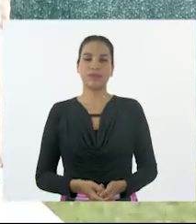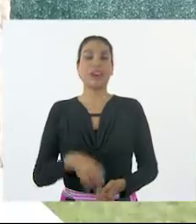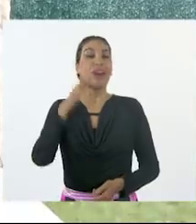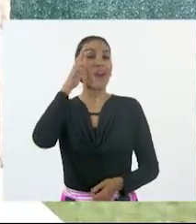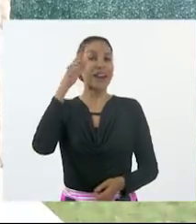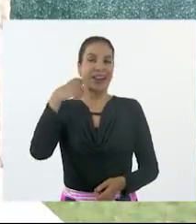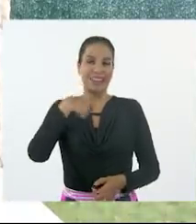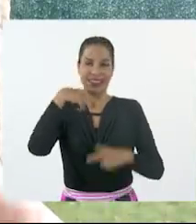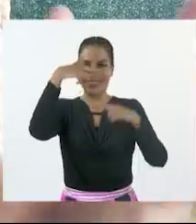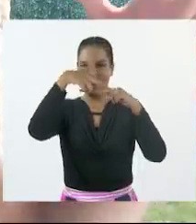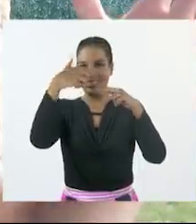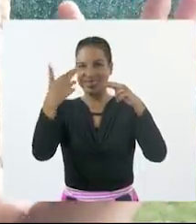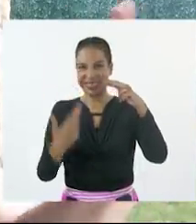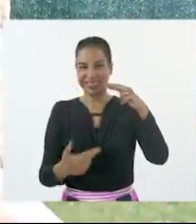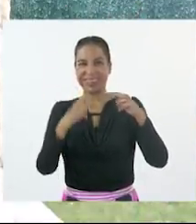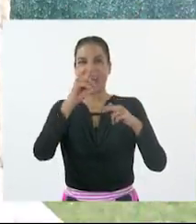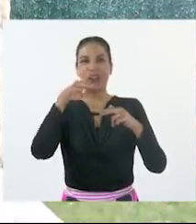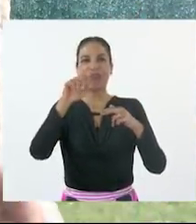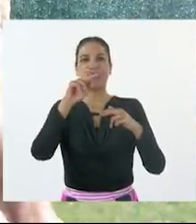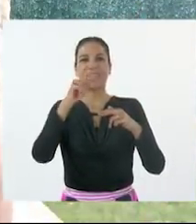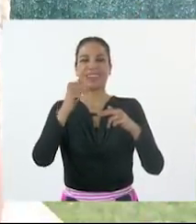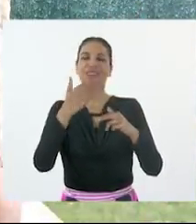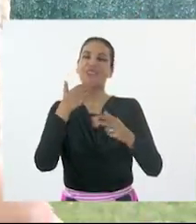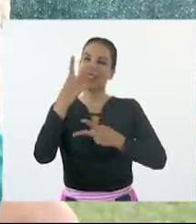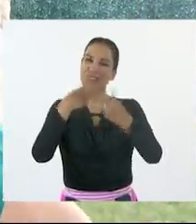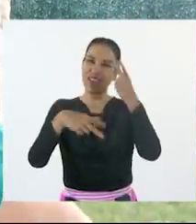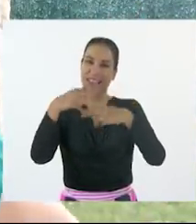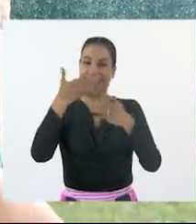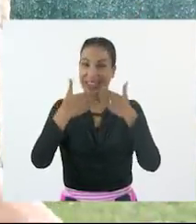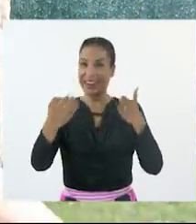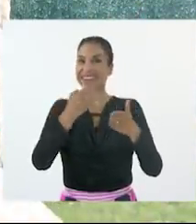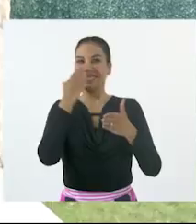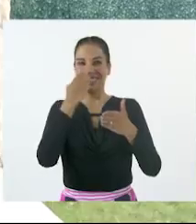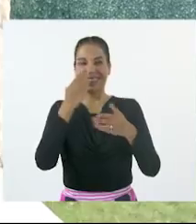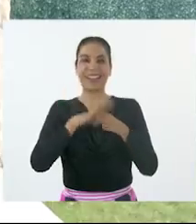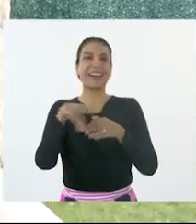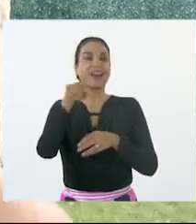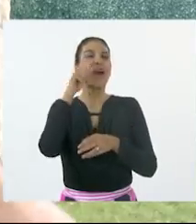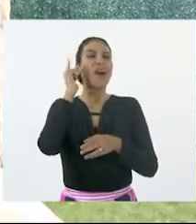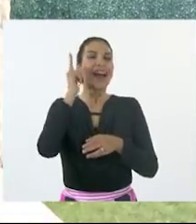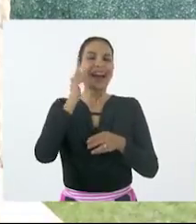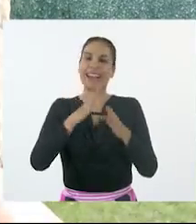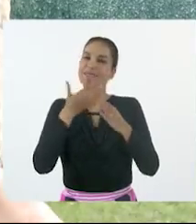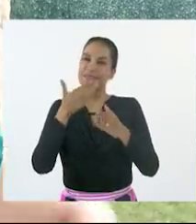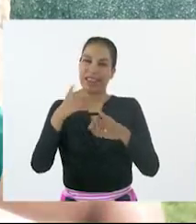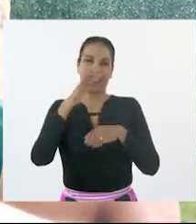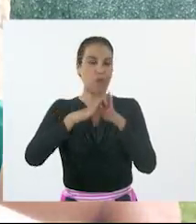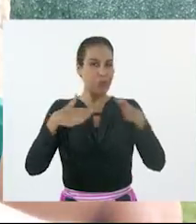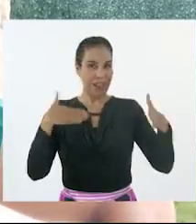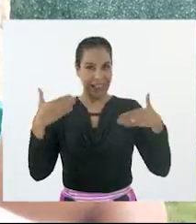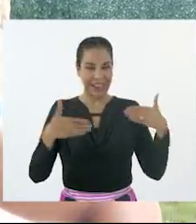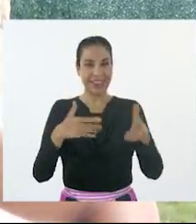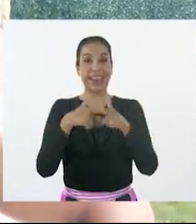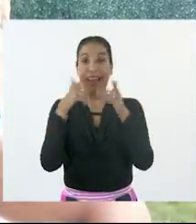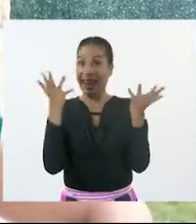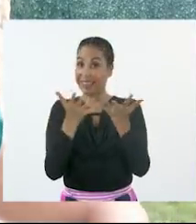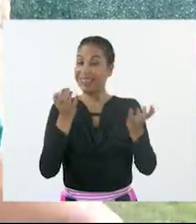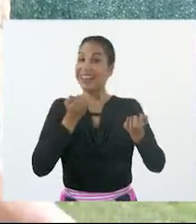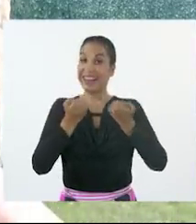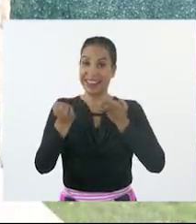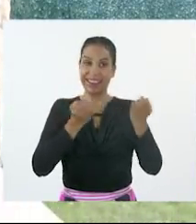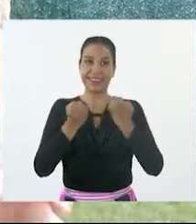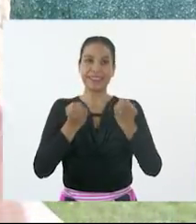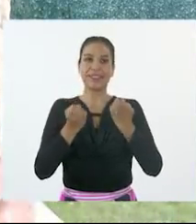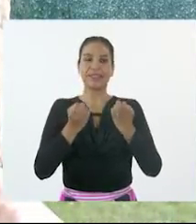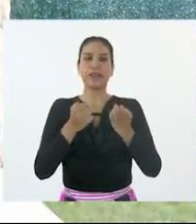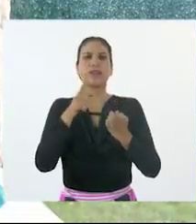Hola amigos, yo soy Rommel Pacheco y bienvenidos a este nuevo ciclo escolar. Espero que estén con todo el ánimo y con ganas de hacer ejercicio.